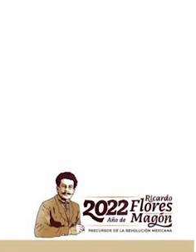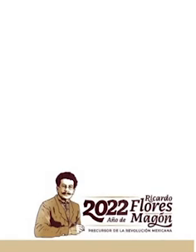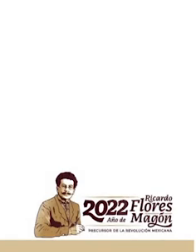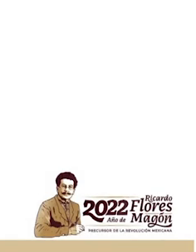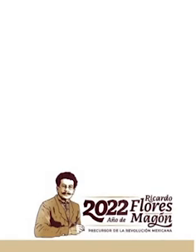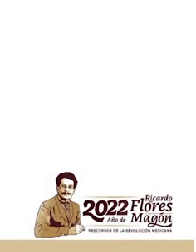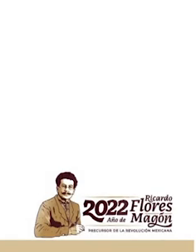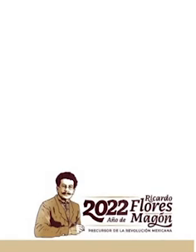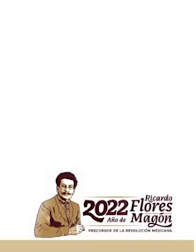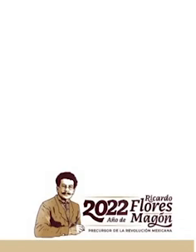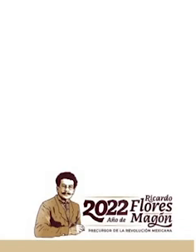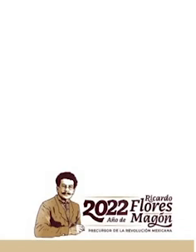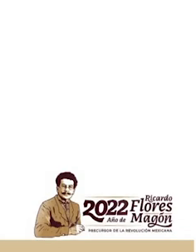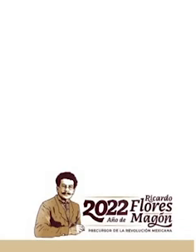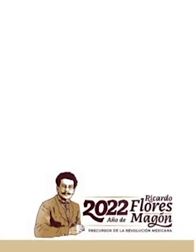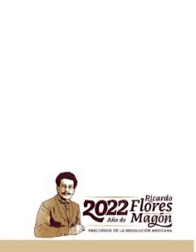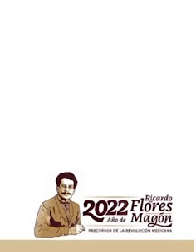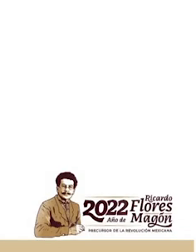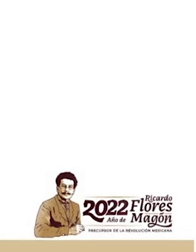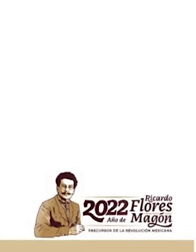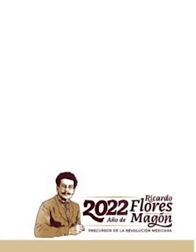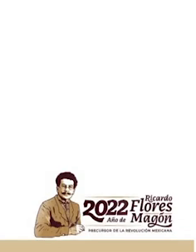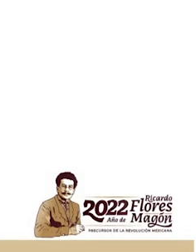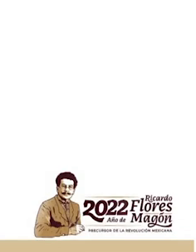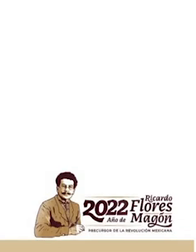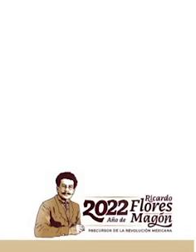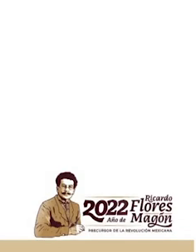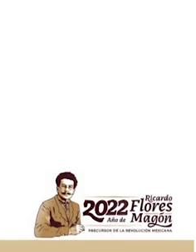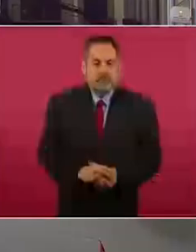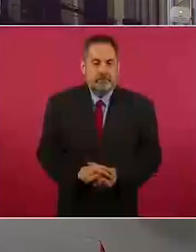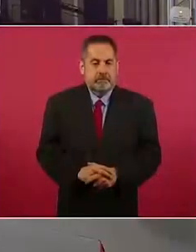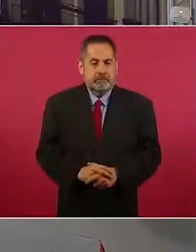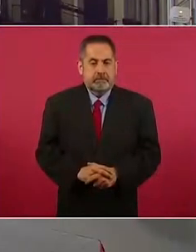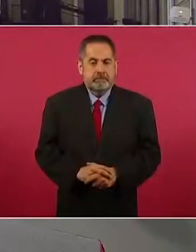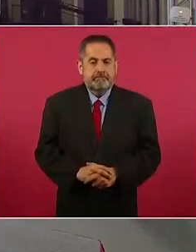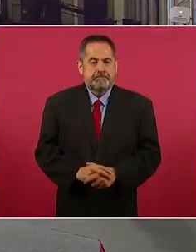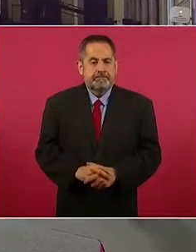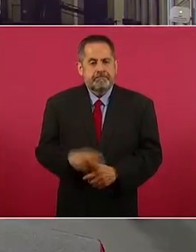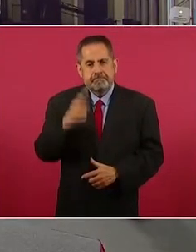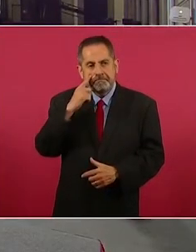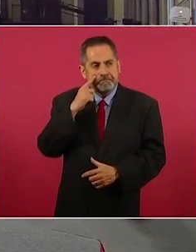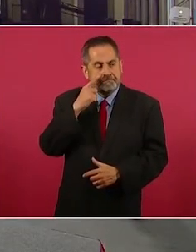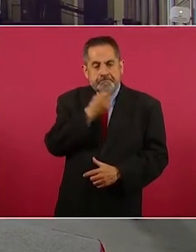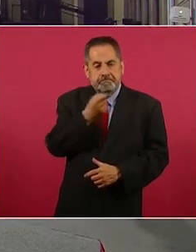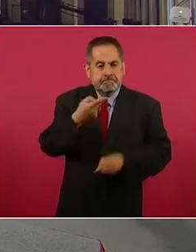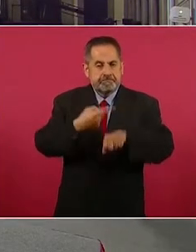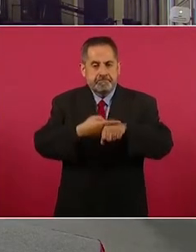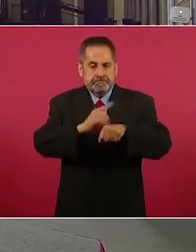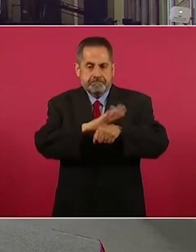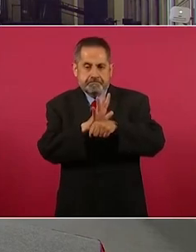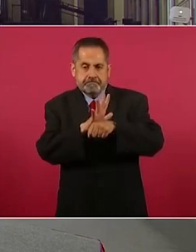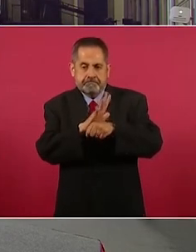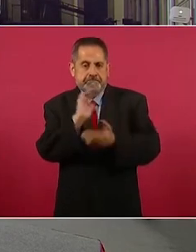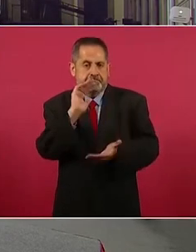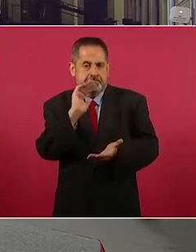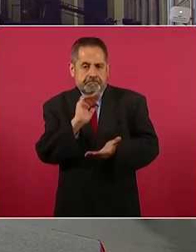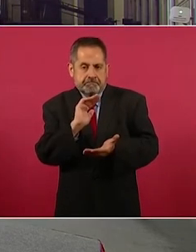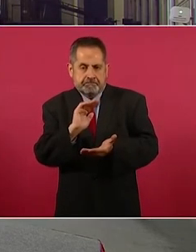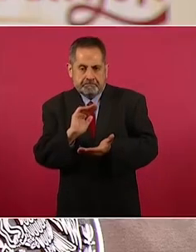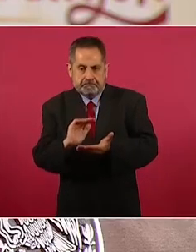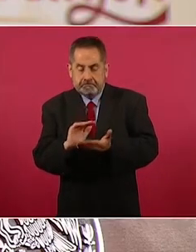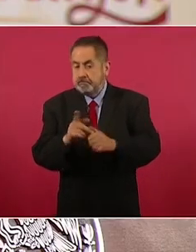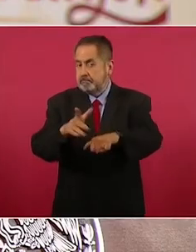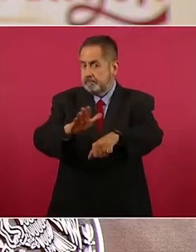Estos indicadores, los distintos indicadores que tenemos de actividad epidémica, empiezan a mostrar reducción. Ojo, todavía no es